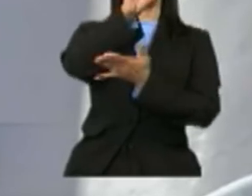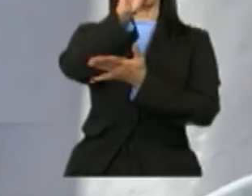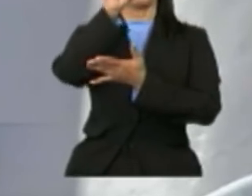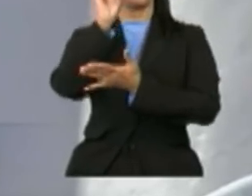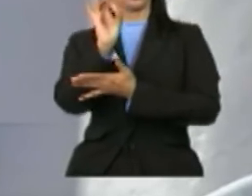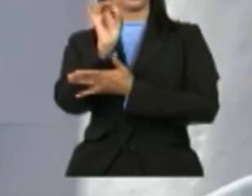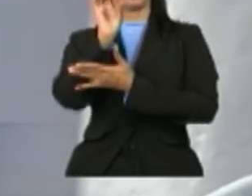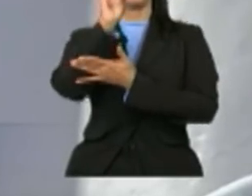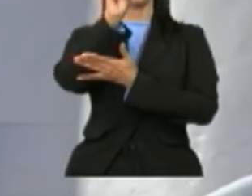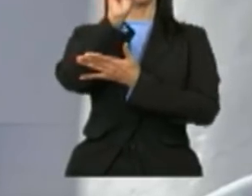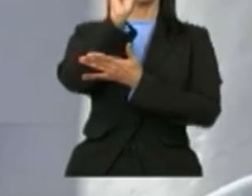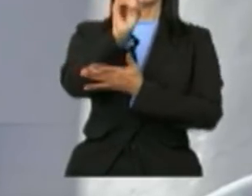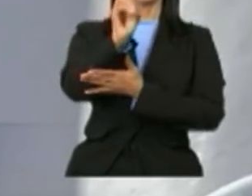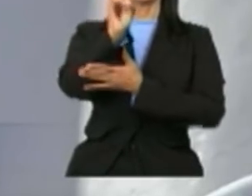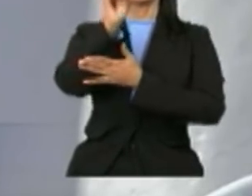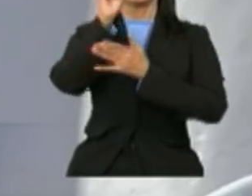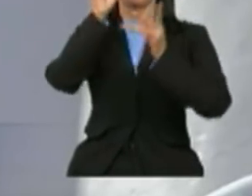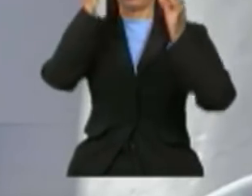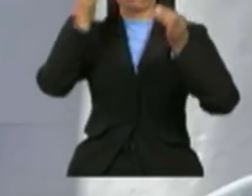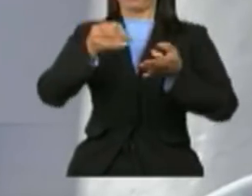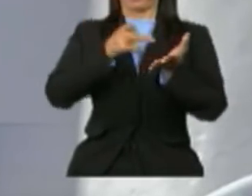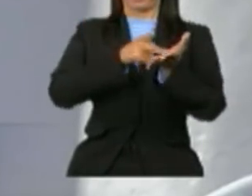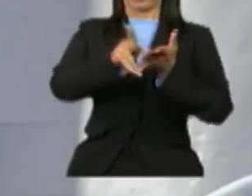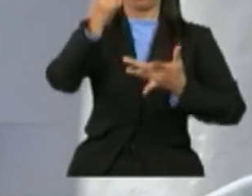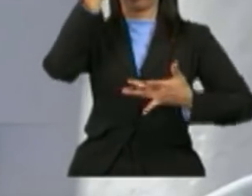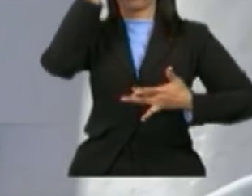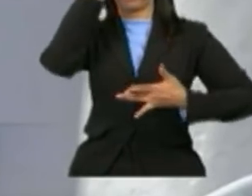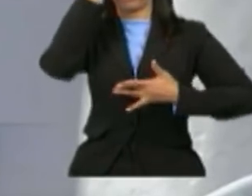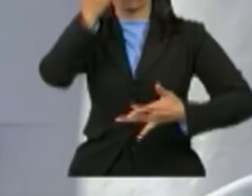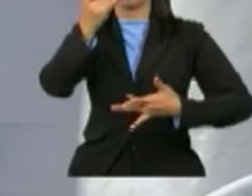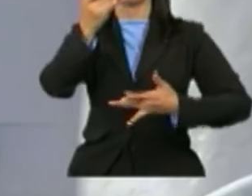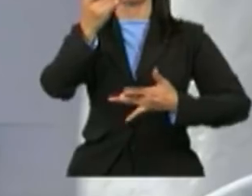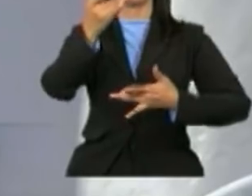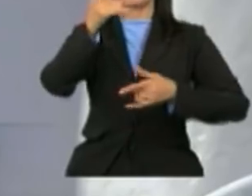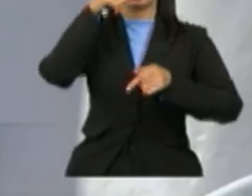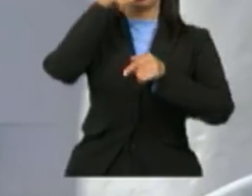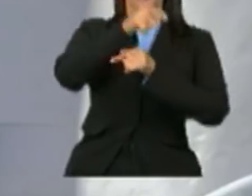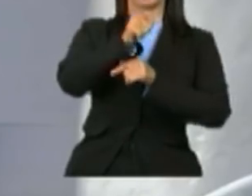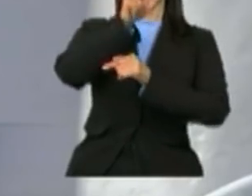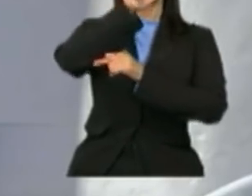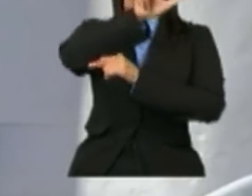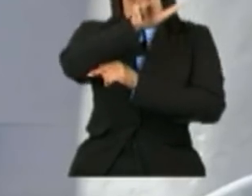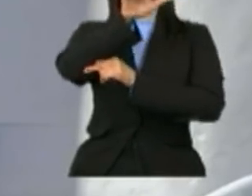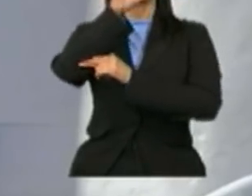821.860 casos confirmados y de ellos